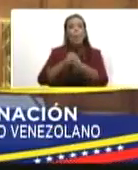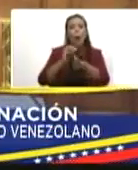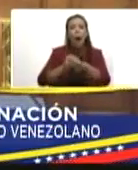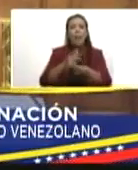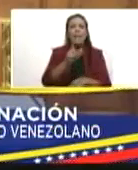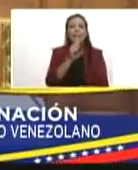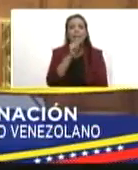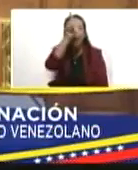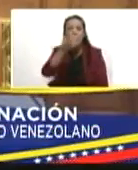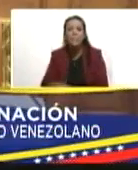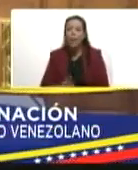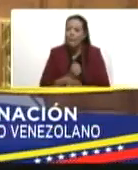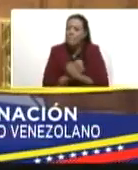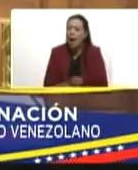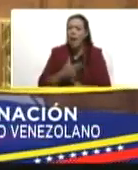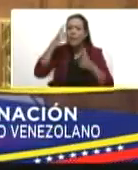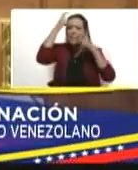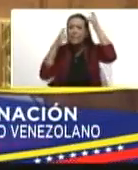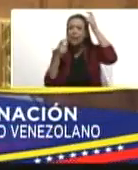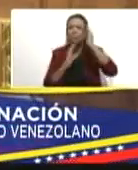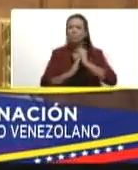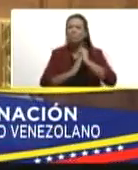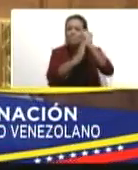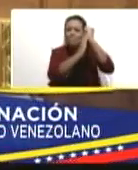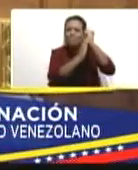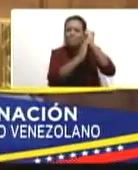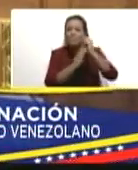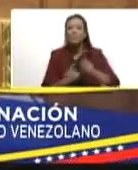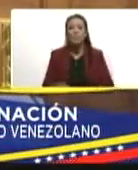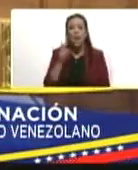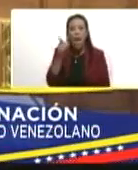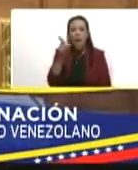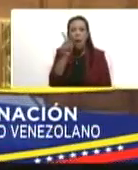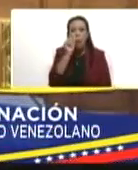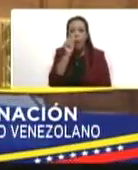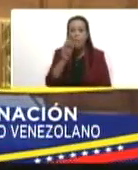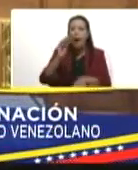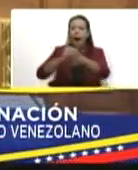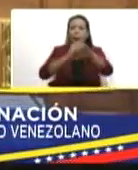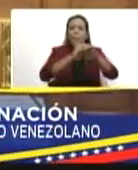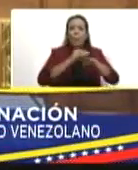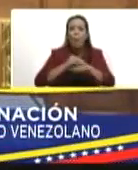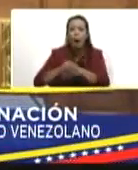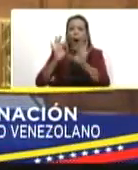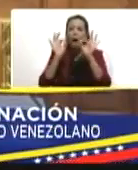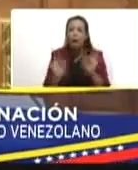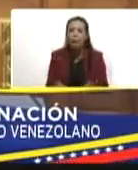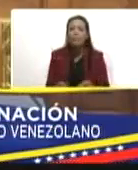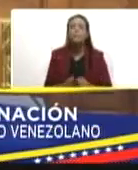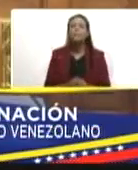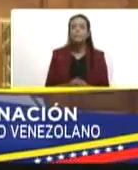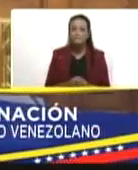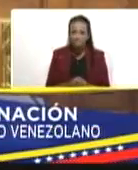por nuestro amado siempre recordado comandante supremo Hugo Rafael Chávez